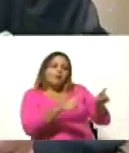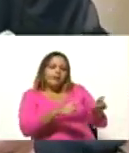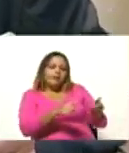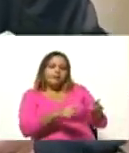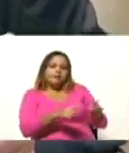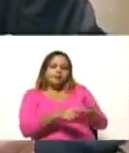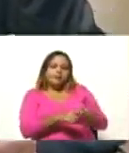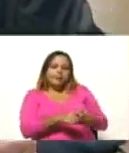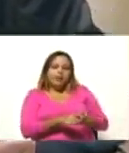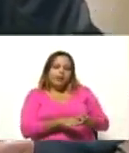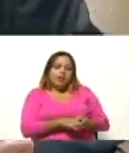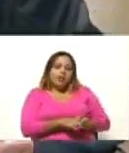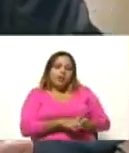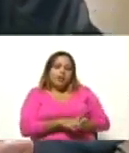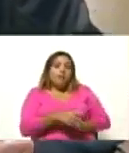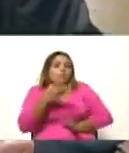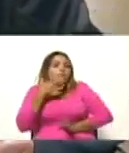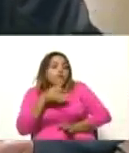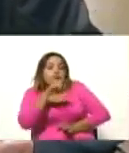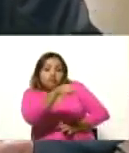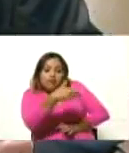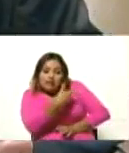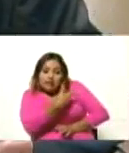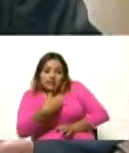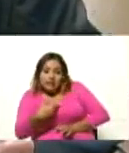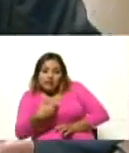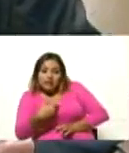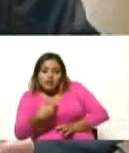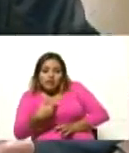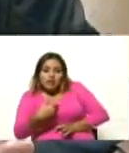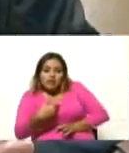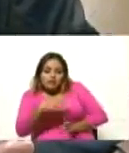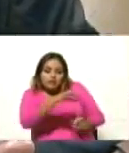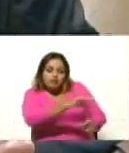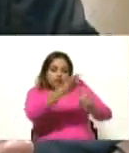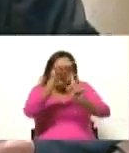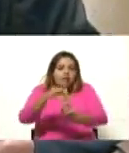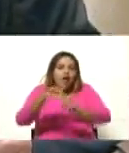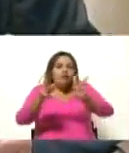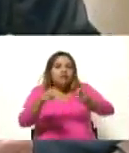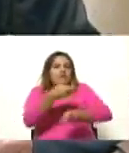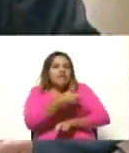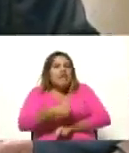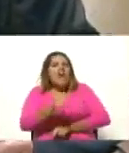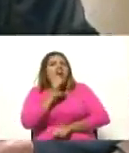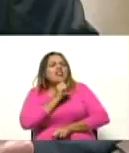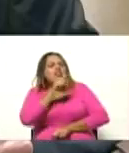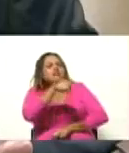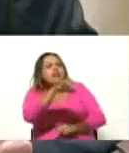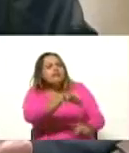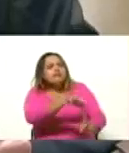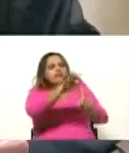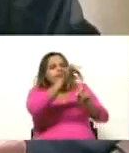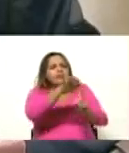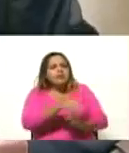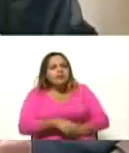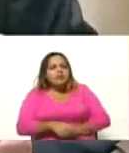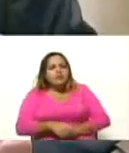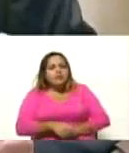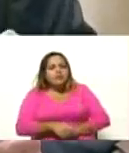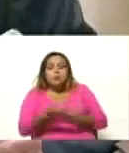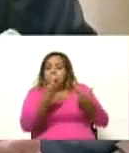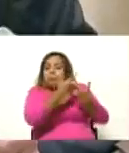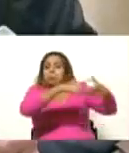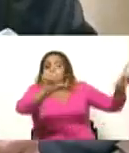es, si en sus manos estuviese nombrar al próximo presidente de la República, ¿a quién elegiría? Y ahí viene la lista. Y se deja